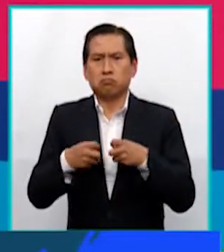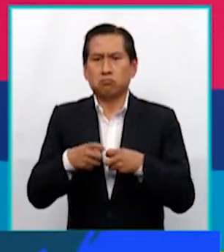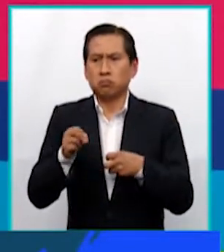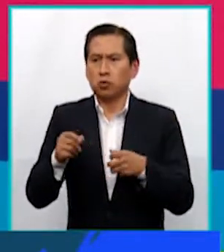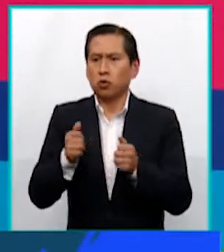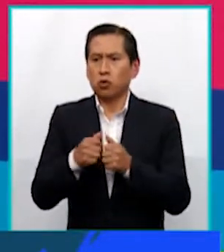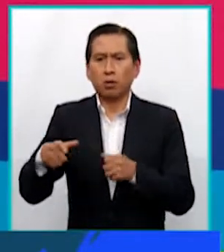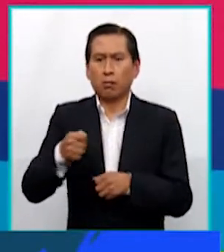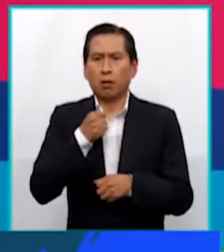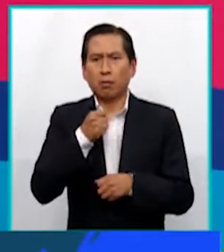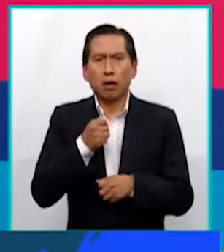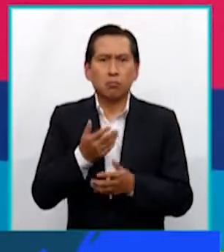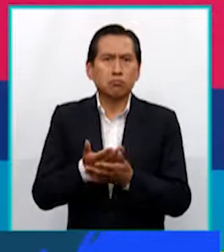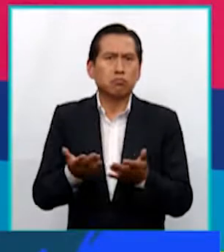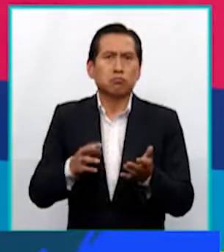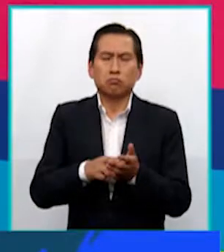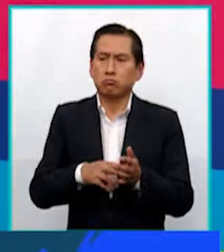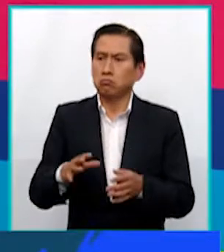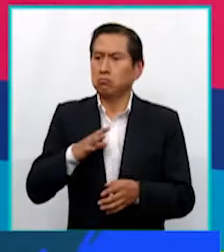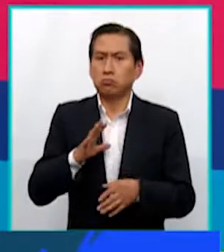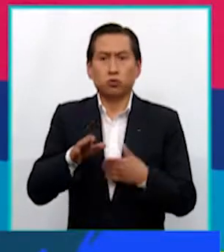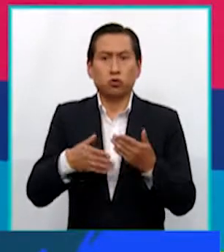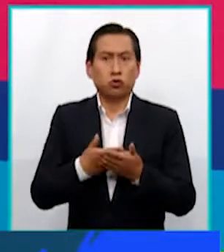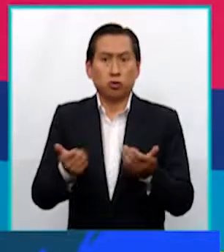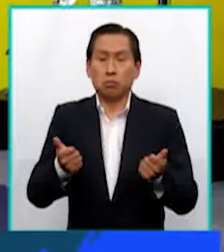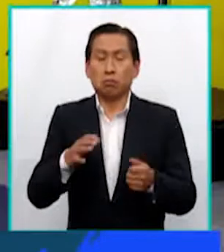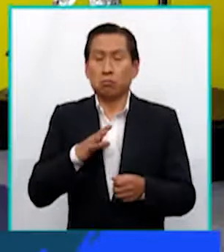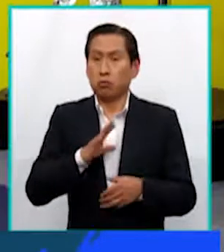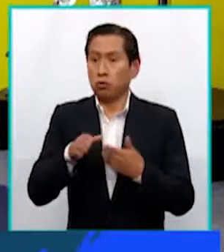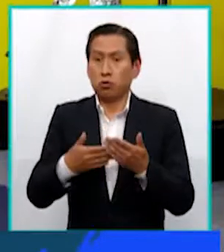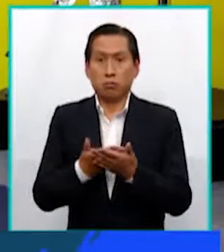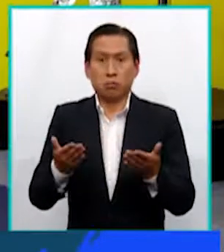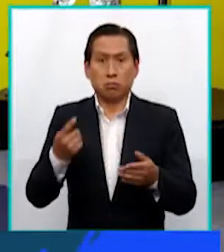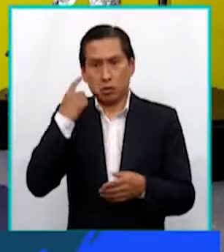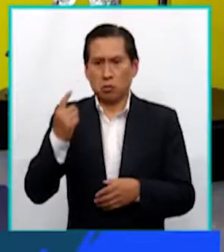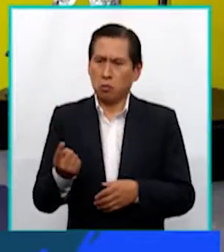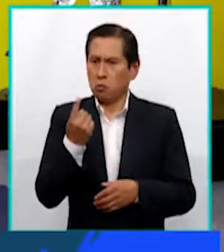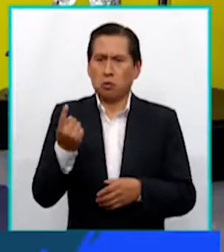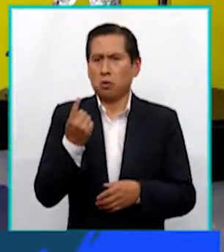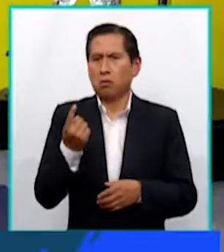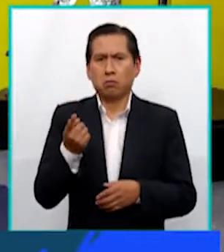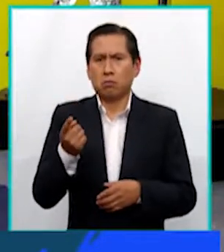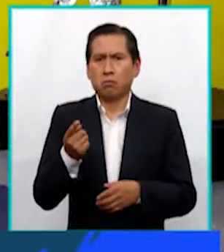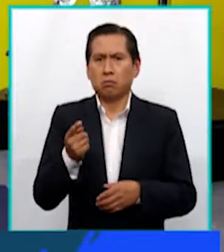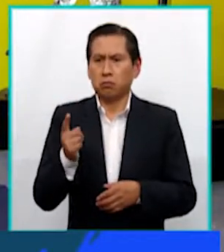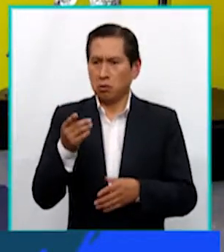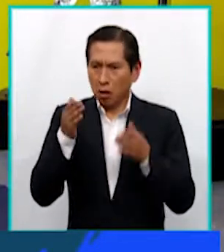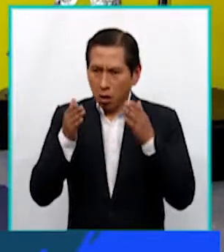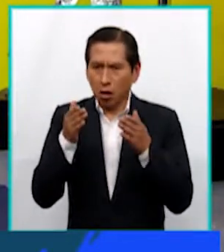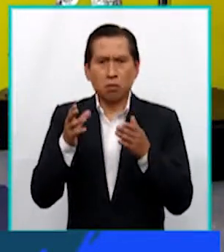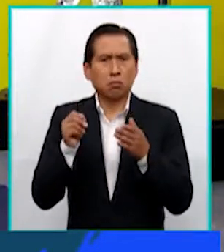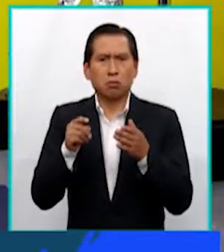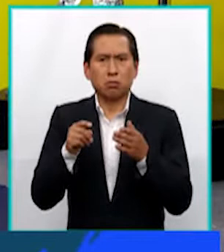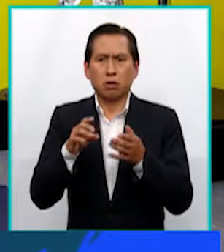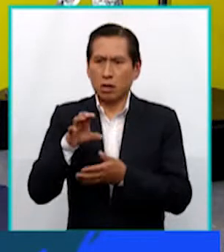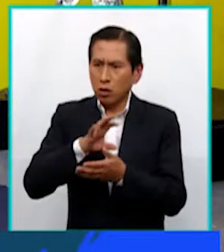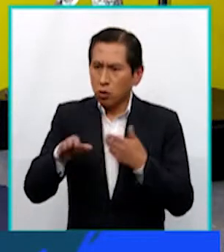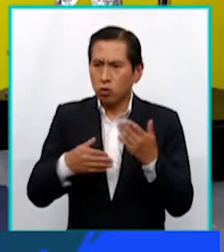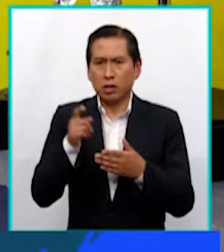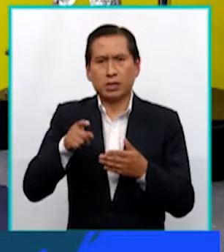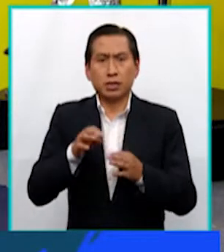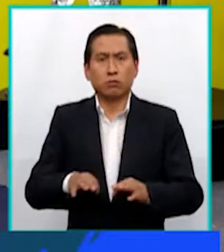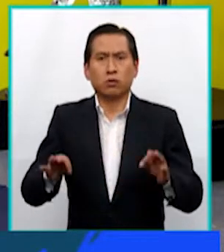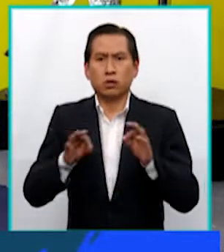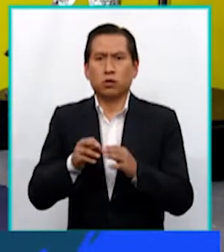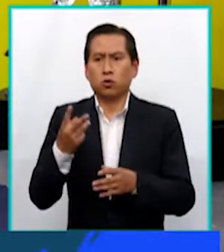través de los micrófonos. Está bien que haya todo, está bien que haya todo. No puede haber solo puristas y solo delirantes que mezclen todo. Tiene que haber de